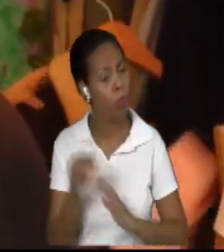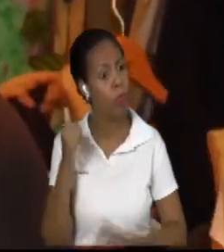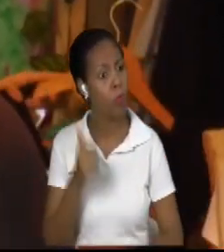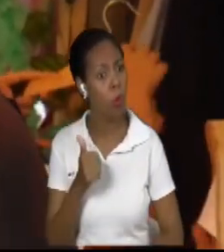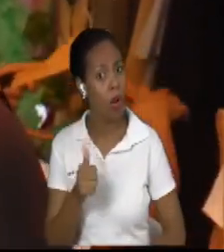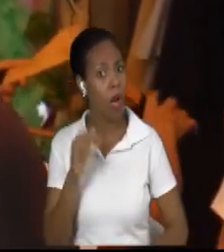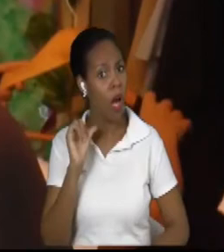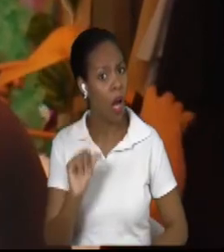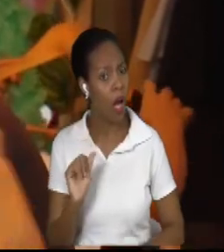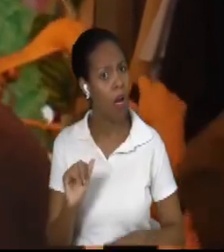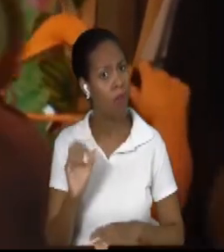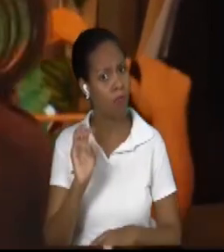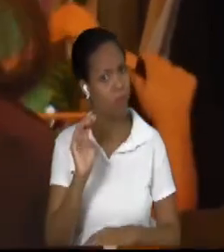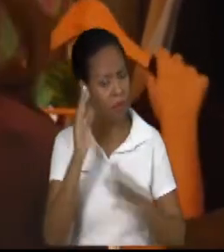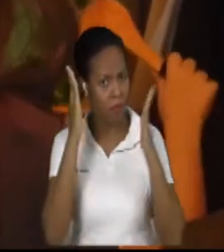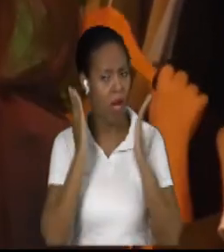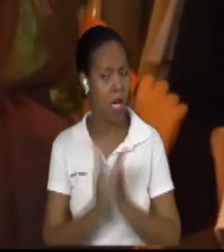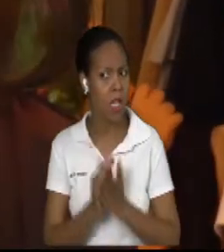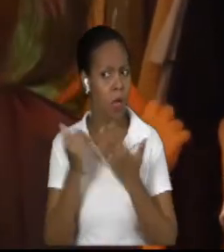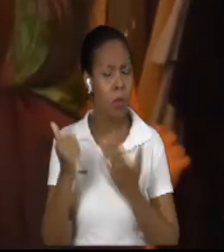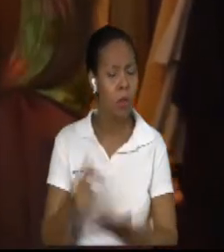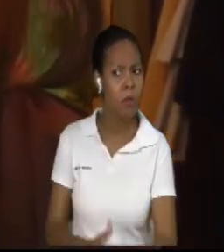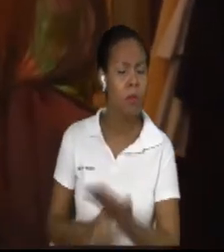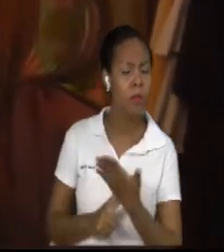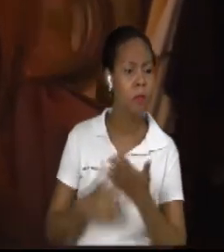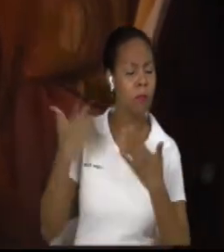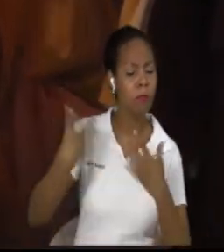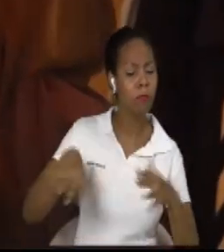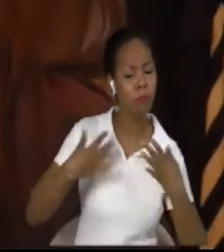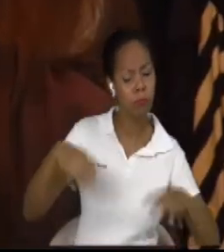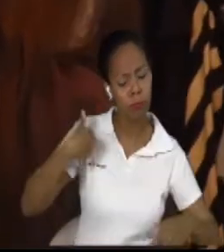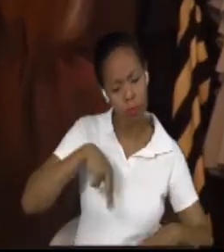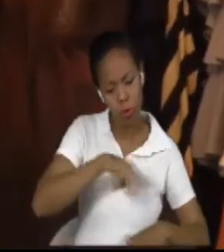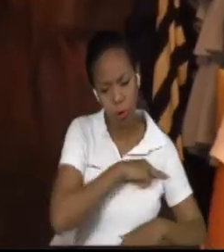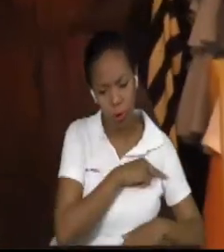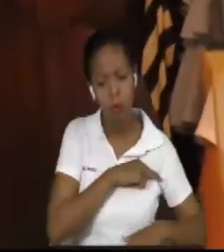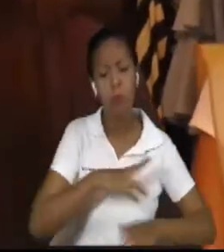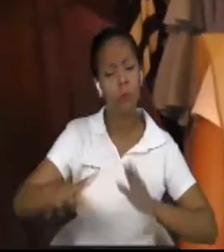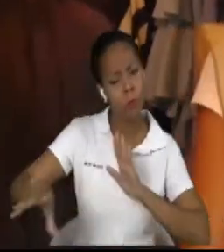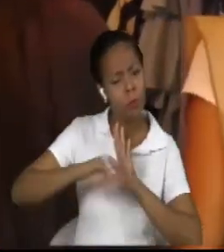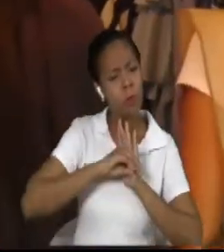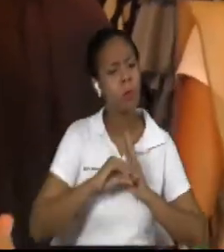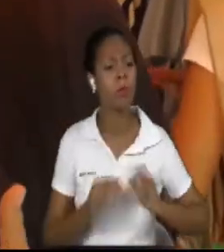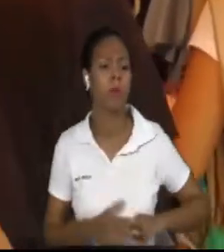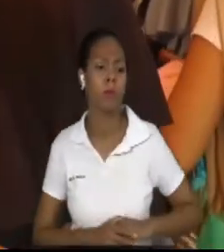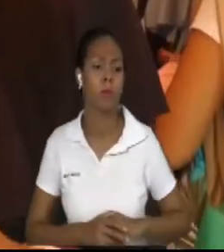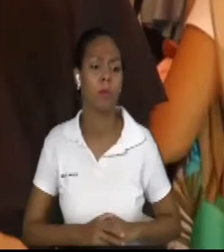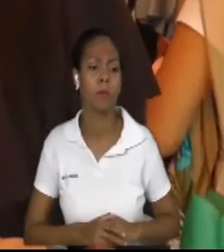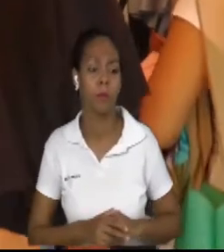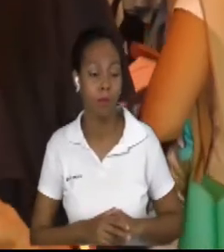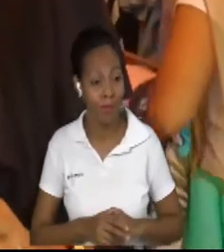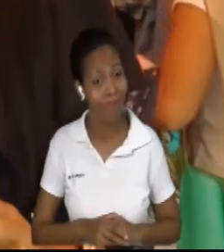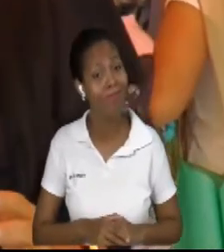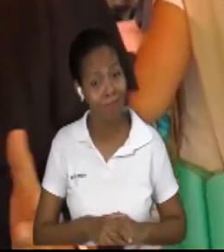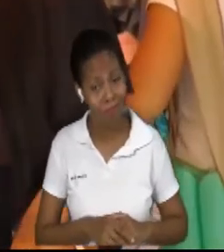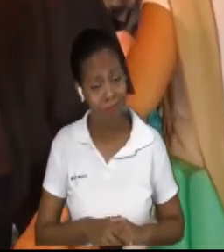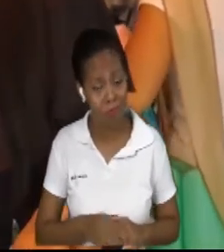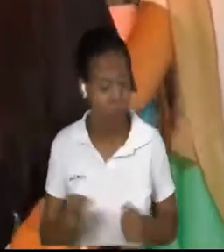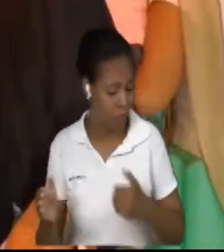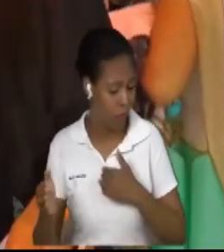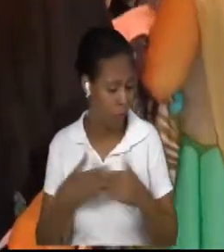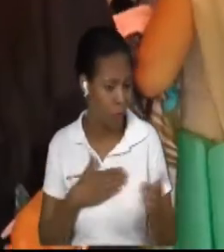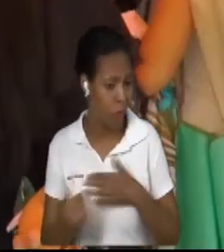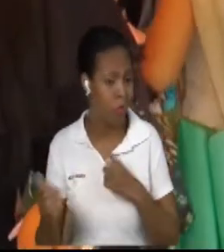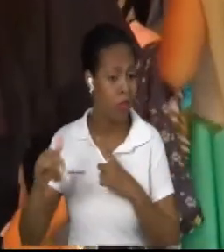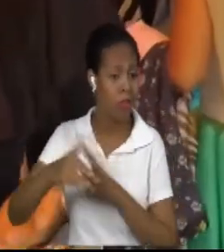ella, seguirla a ella para que nos lleve perfectamente a nuestro Señor. Entonces el mensaje es de que no importa la situación en que